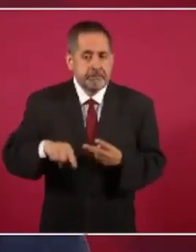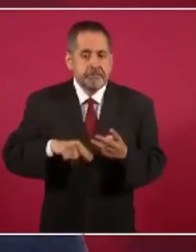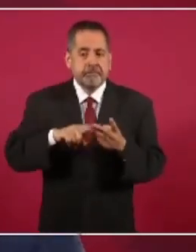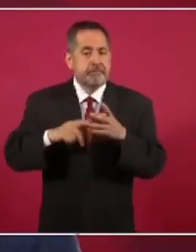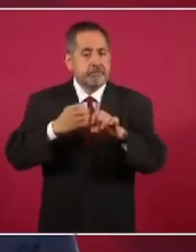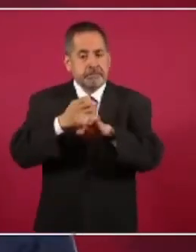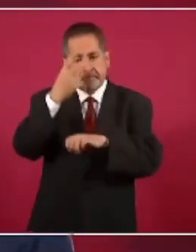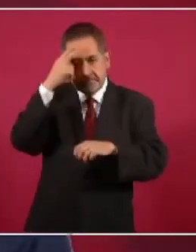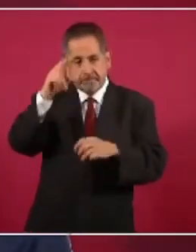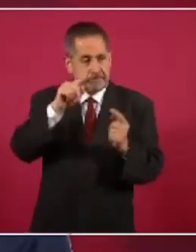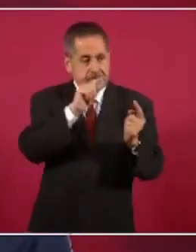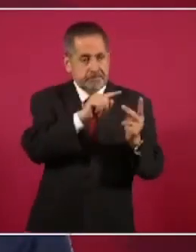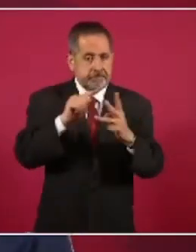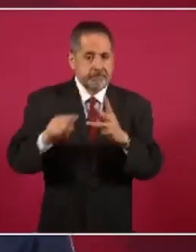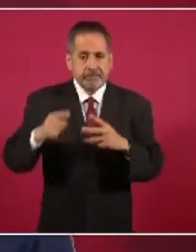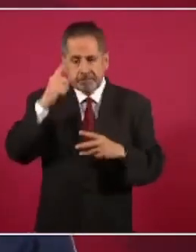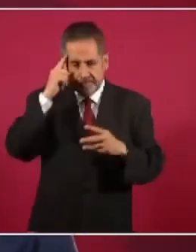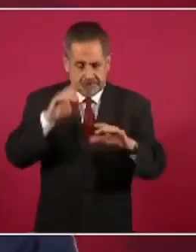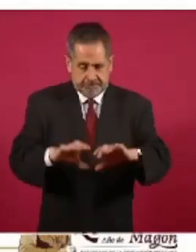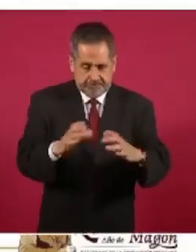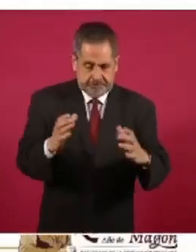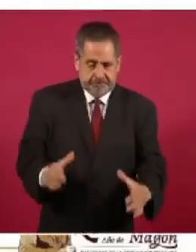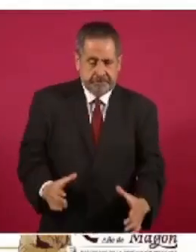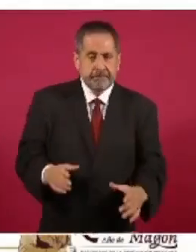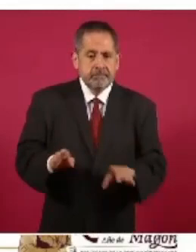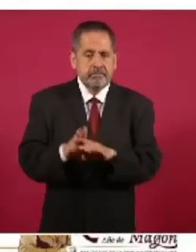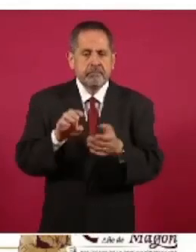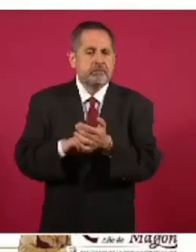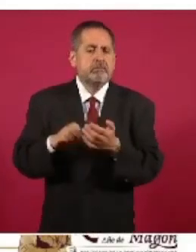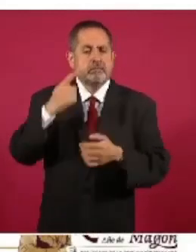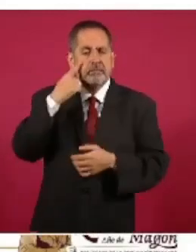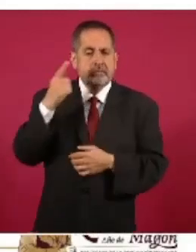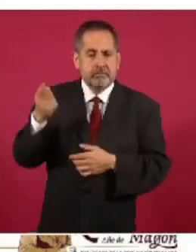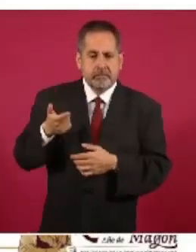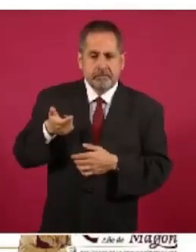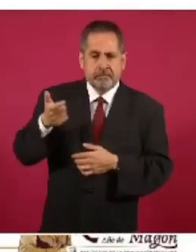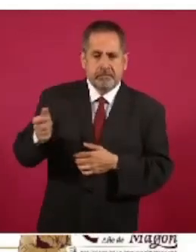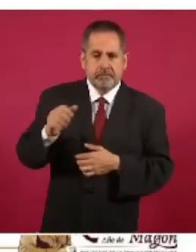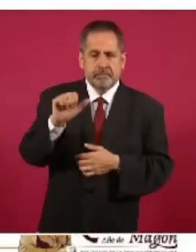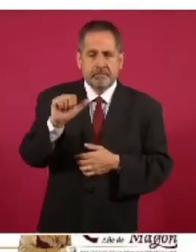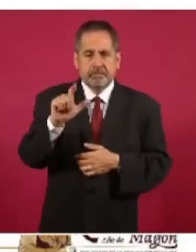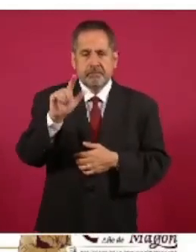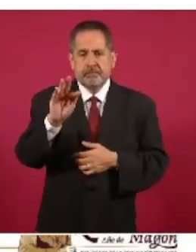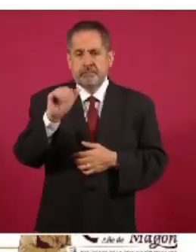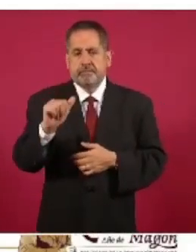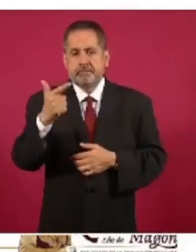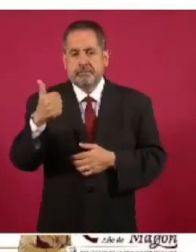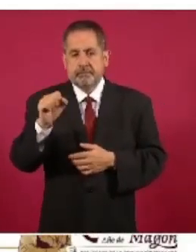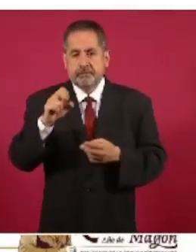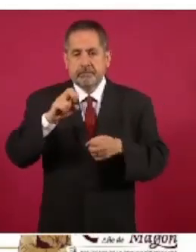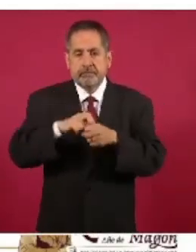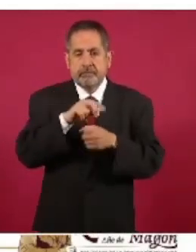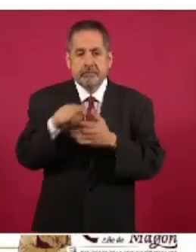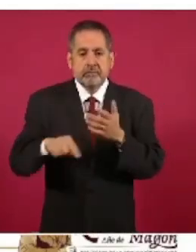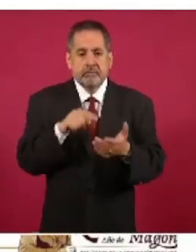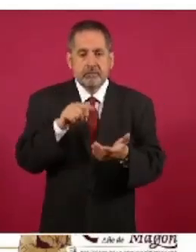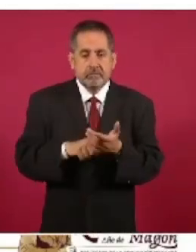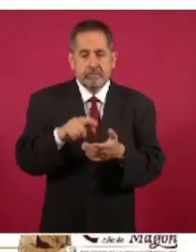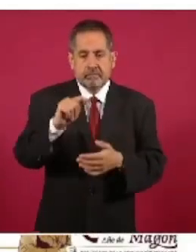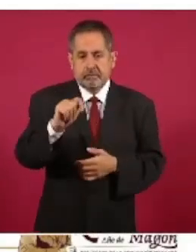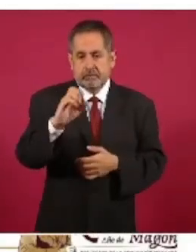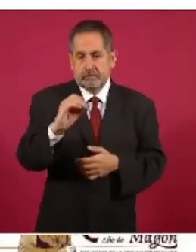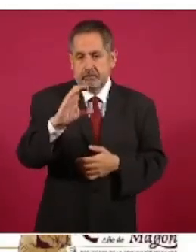de México para tanques estacionarios. Un ejemplo de ello, Alfagás, en Teocaltiche, Jalisco, tiene un precio al público